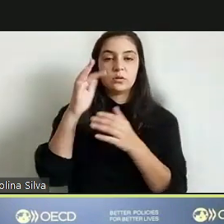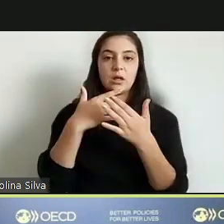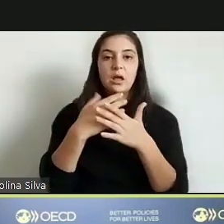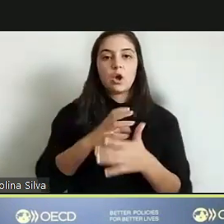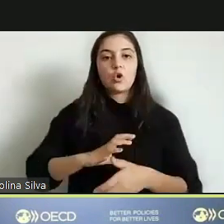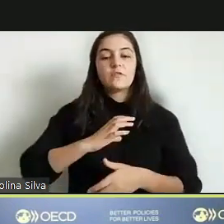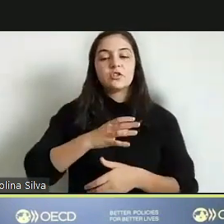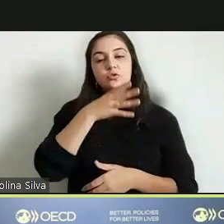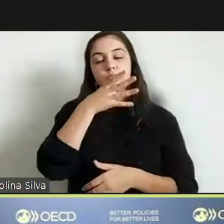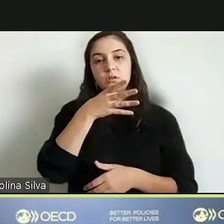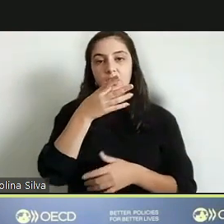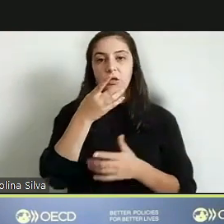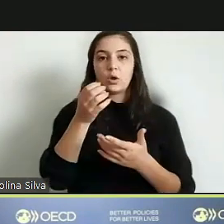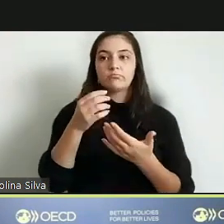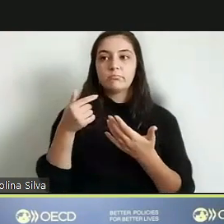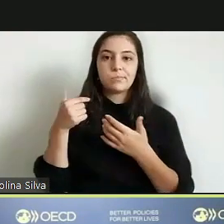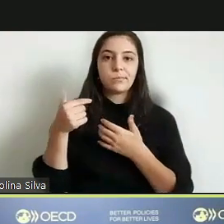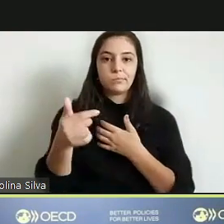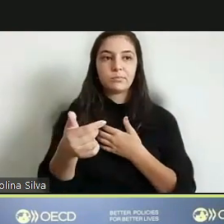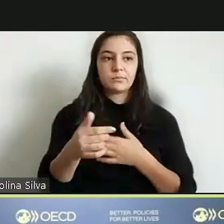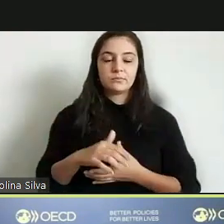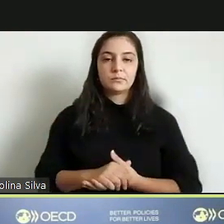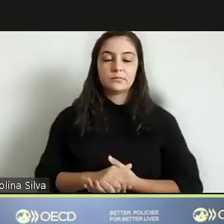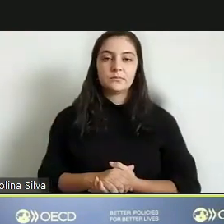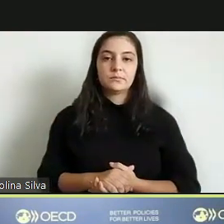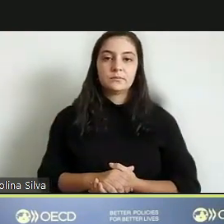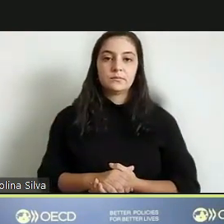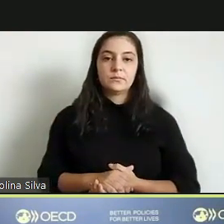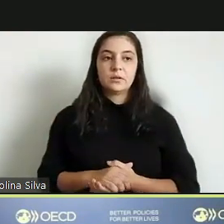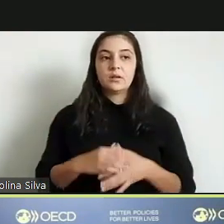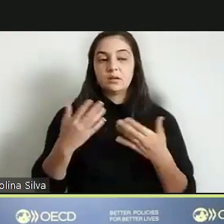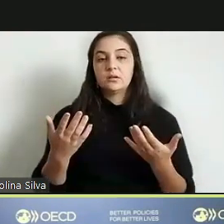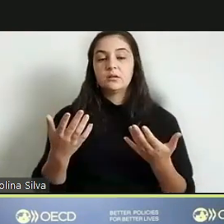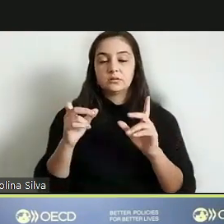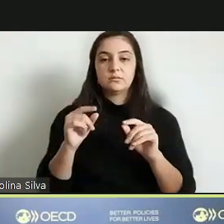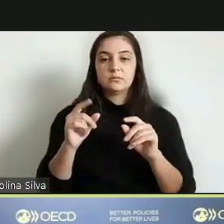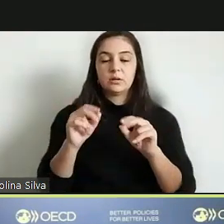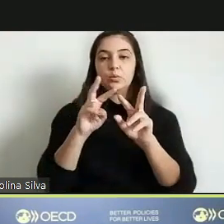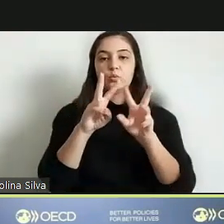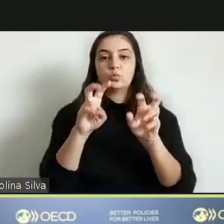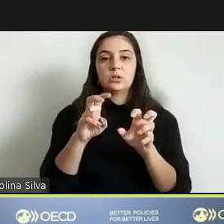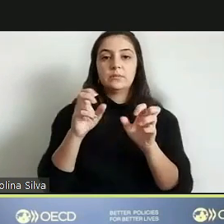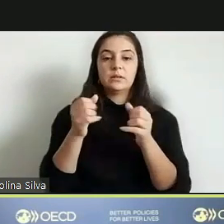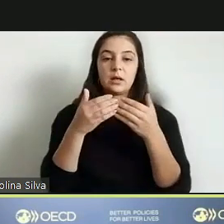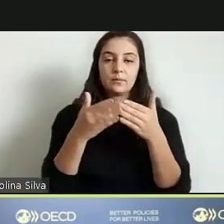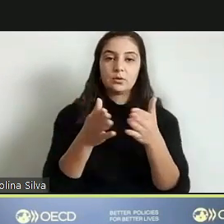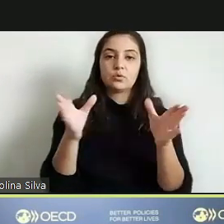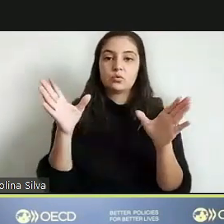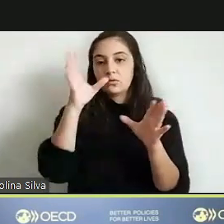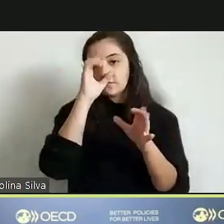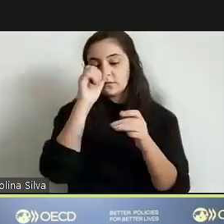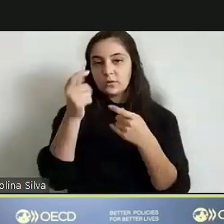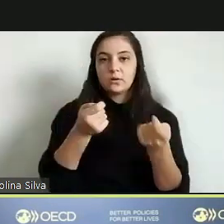confianza hoy en día. Y como les decía, el tema de la apertura de los gobiernos, la capacidad